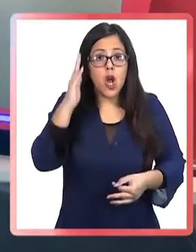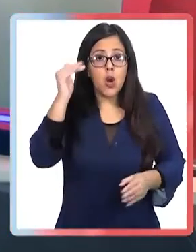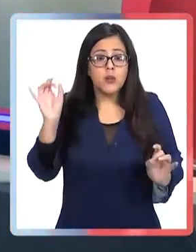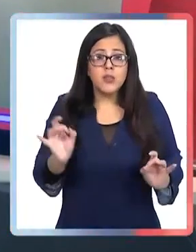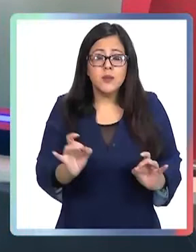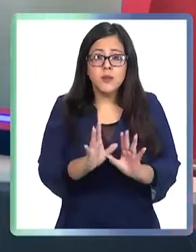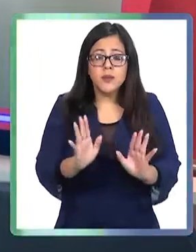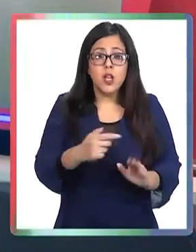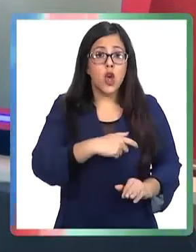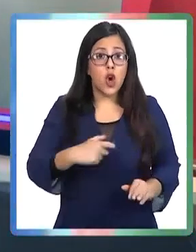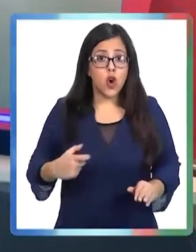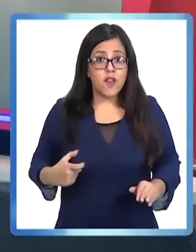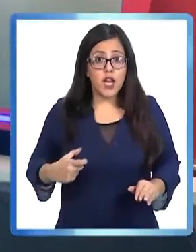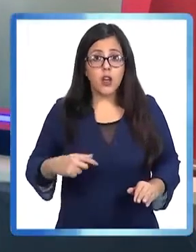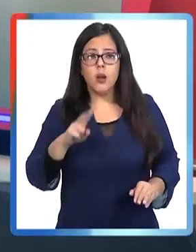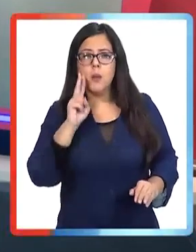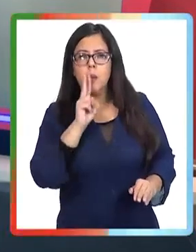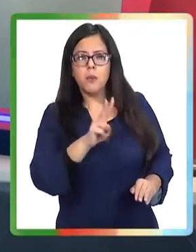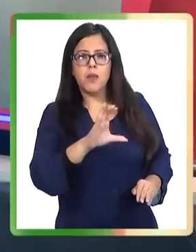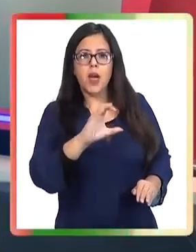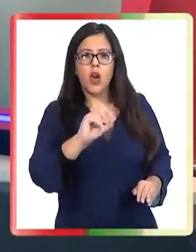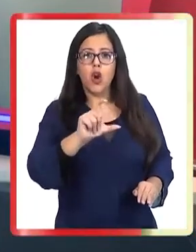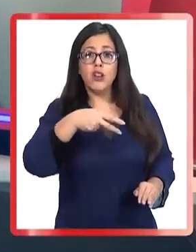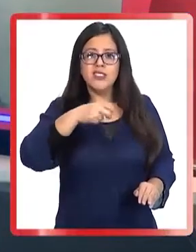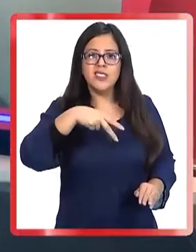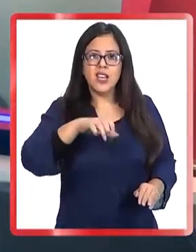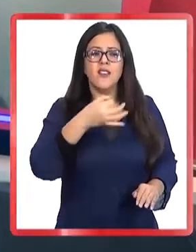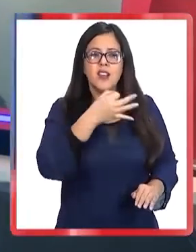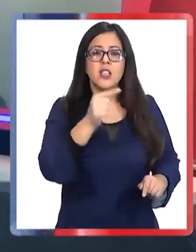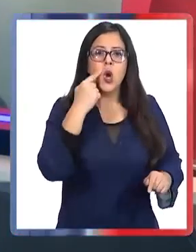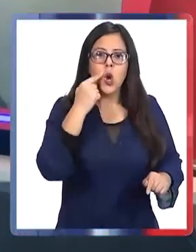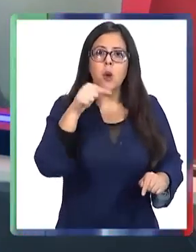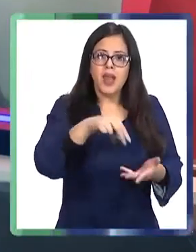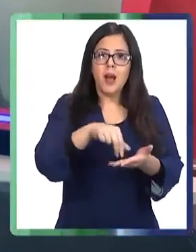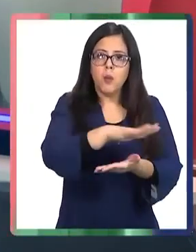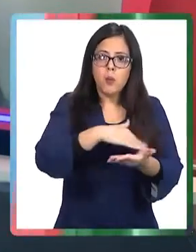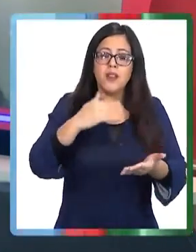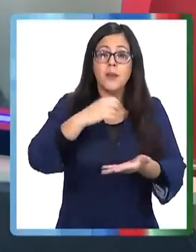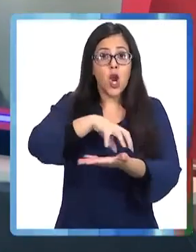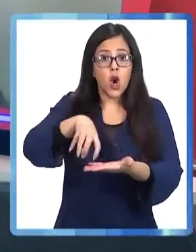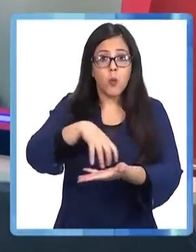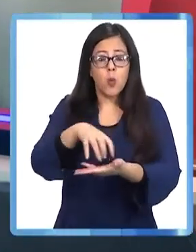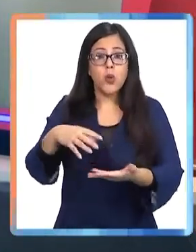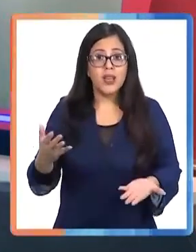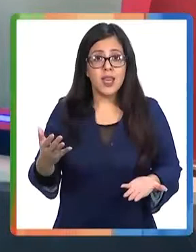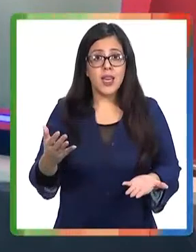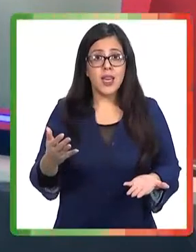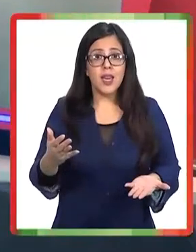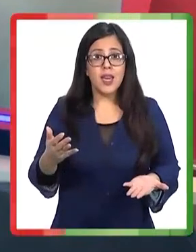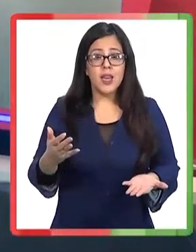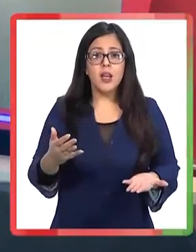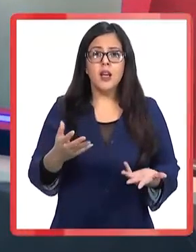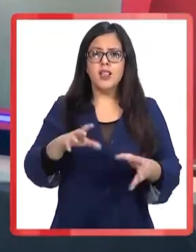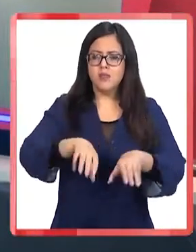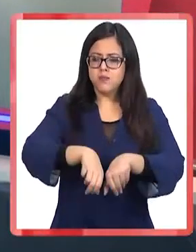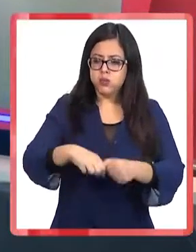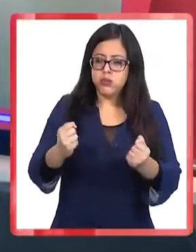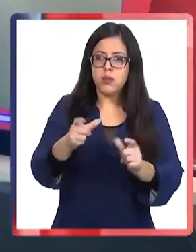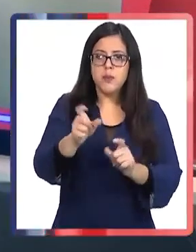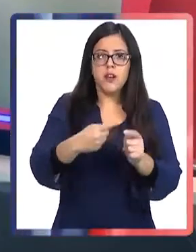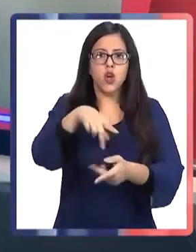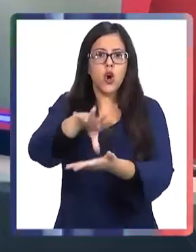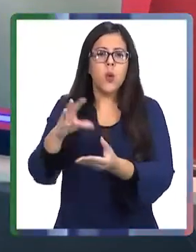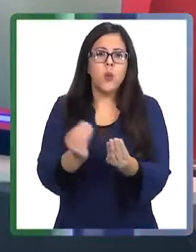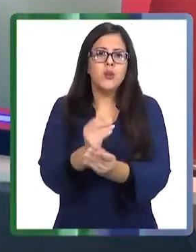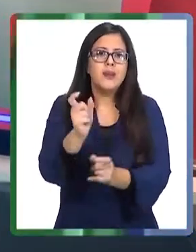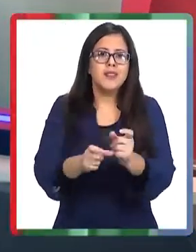No sabemos si alguna vez el gobierno va a mirar a Colchane y va a decir, mire, este poblado y la comuna en general ha sido prácticamente destrozada por la